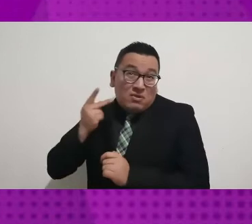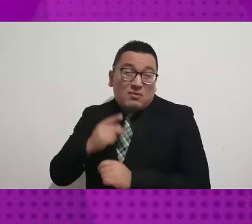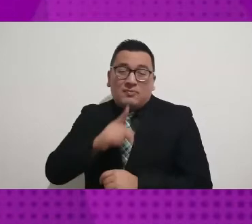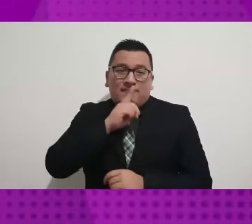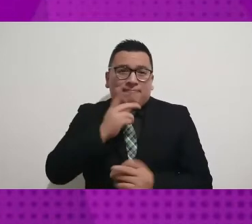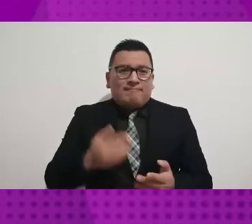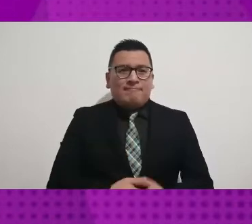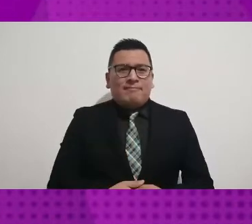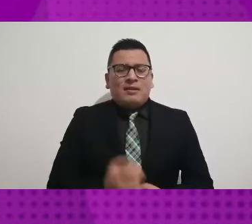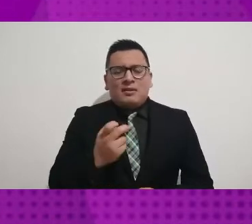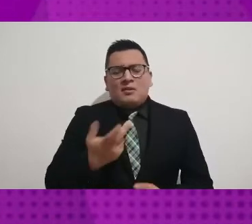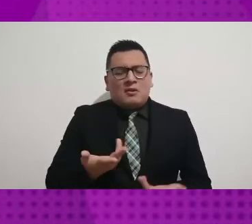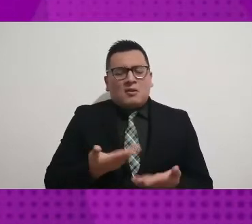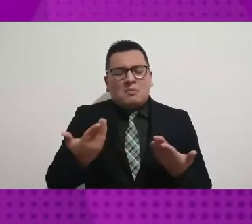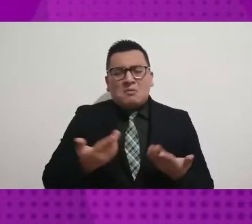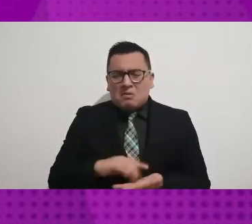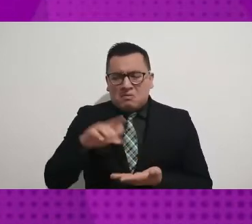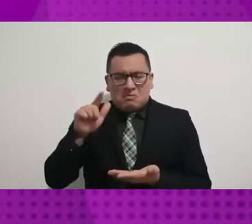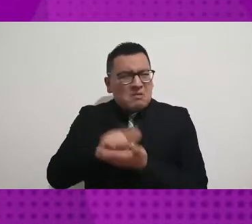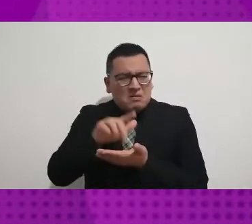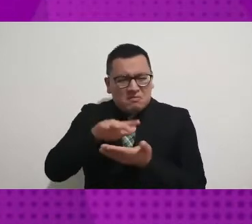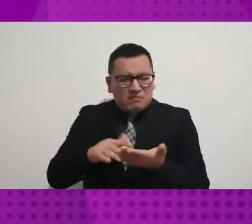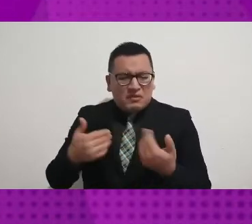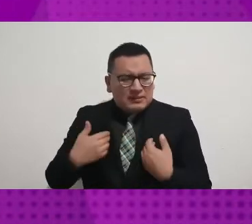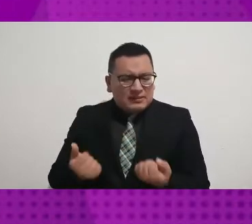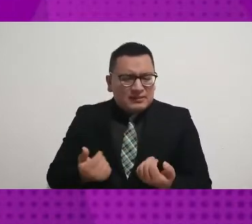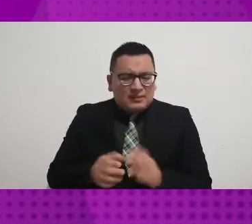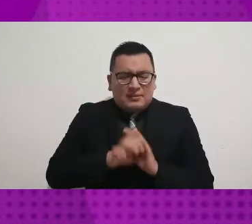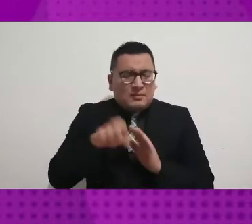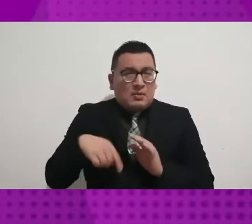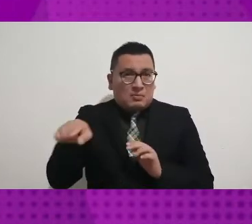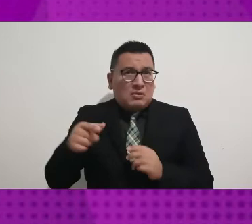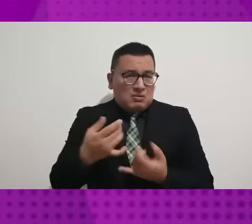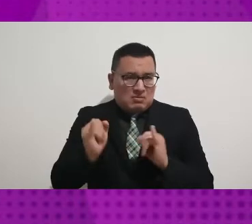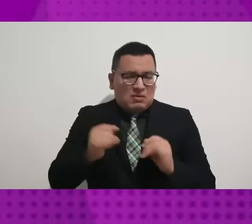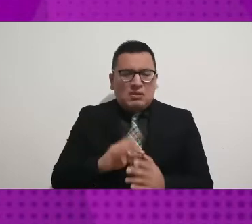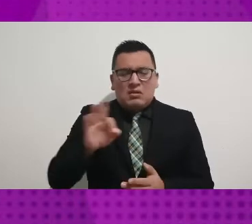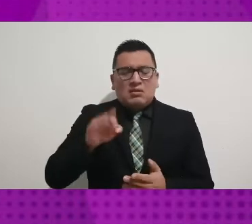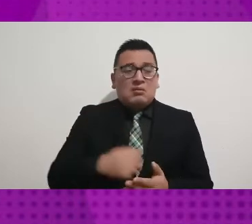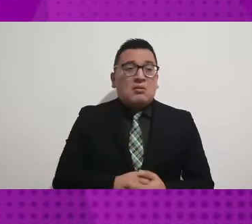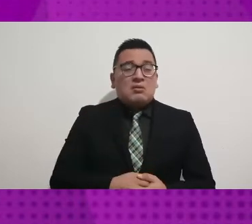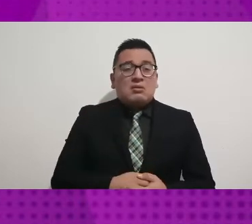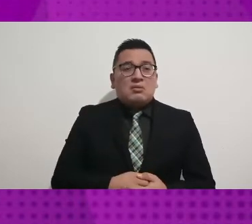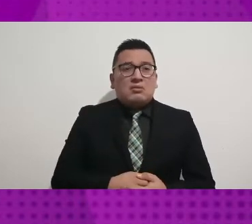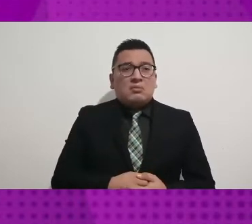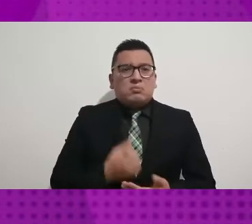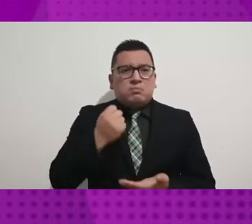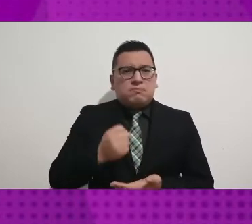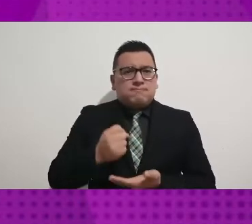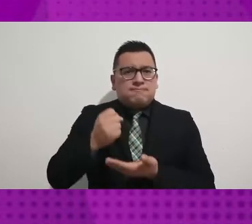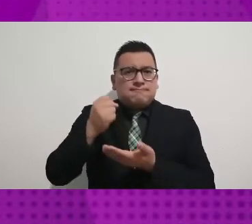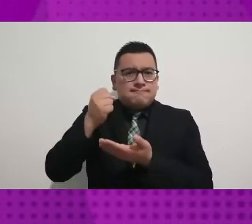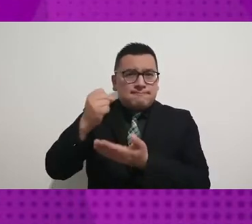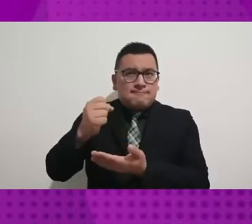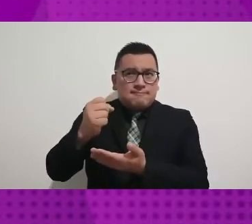ha habido algunas interpretaciones que han facilitado, no también exentas de algunos problemas. Por ejemplo, un candidato independiente puede recibir